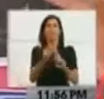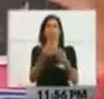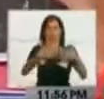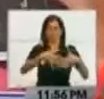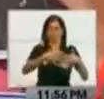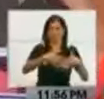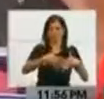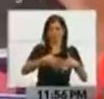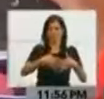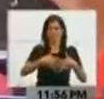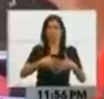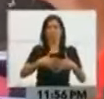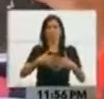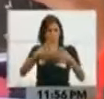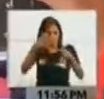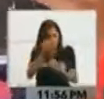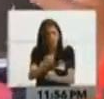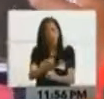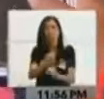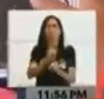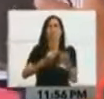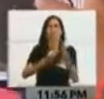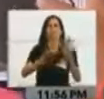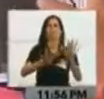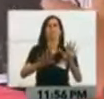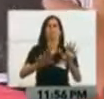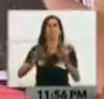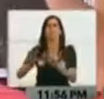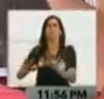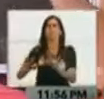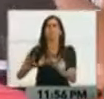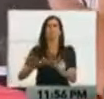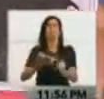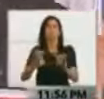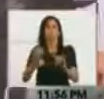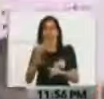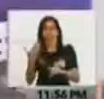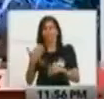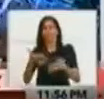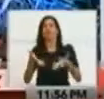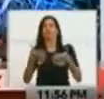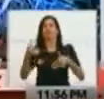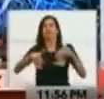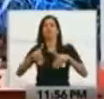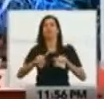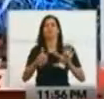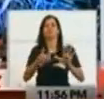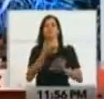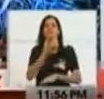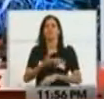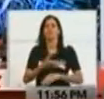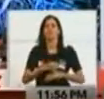de diciembre de 1998, luego de haber ganado las elecciones el día 6 de diciembre.